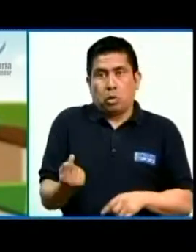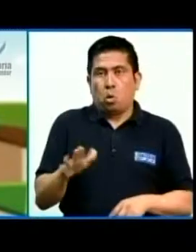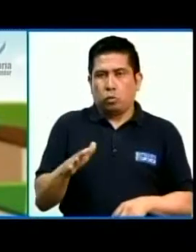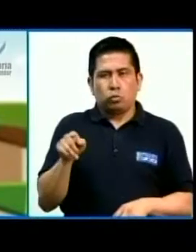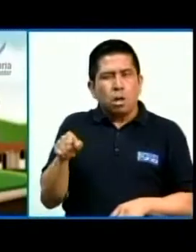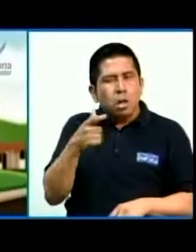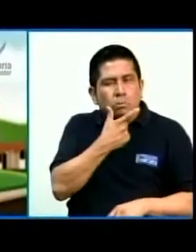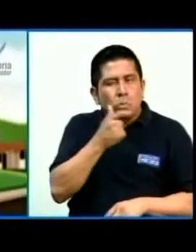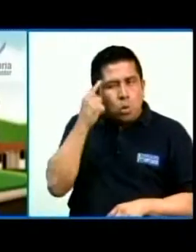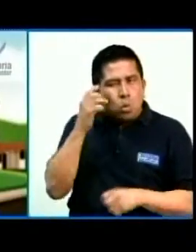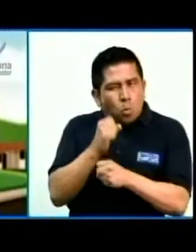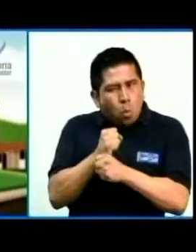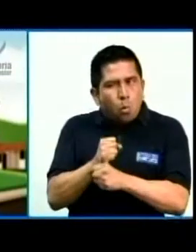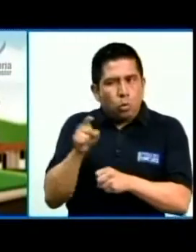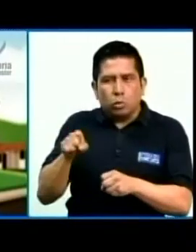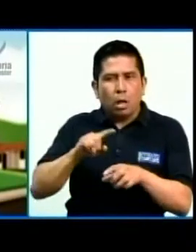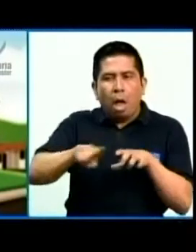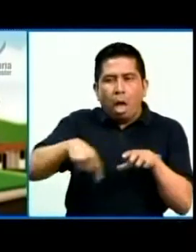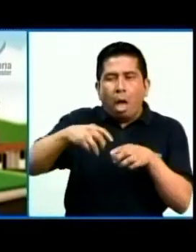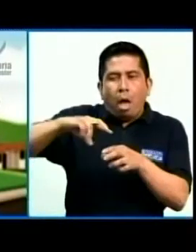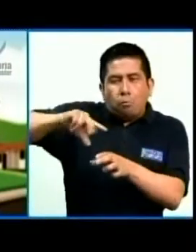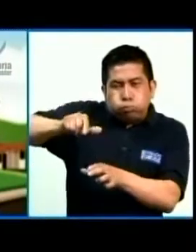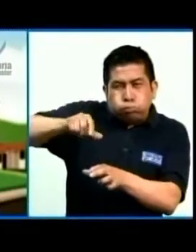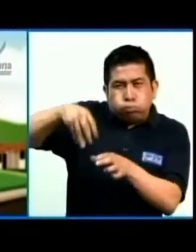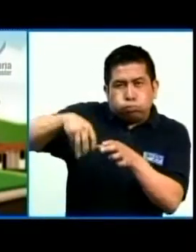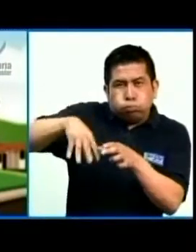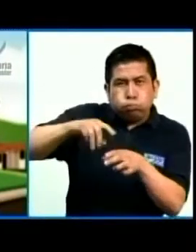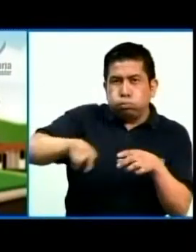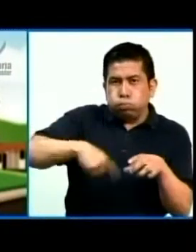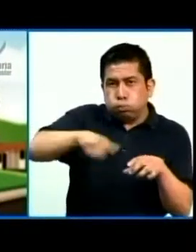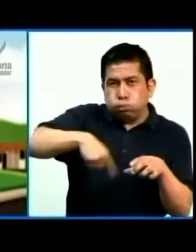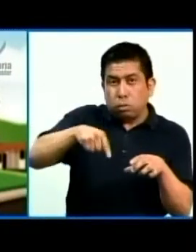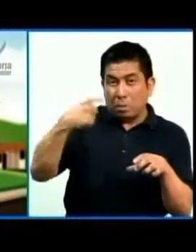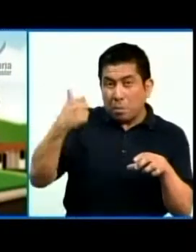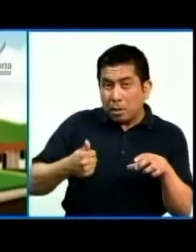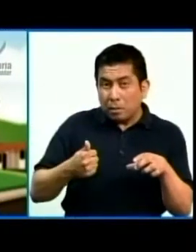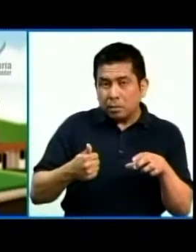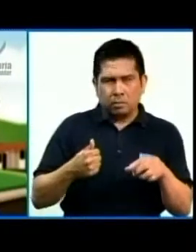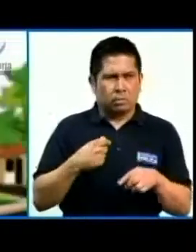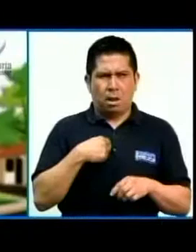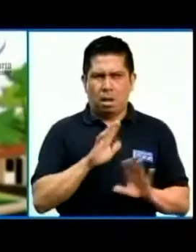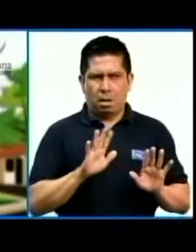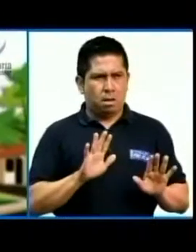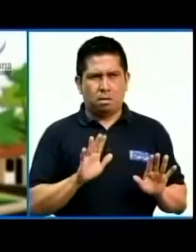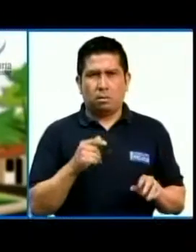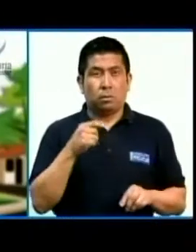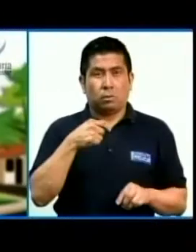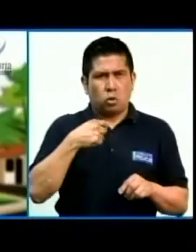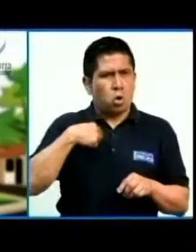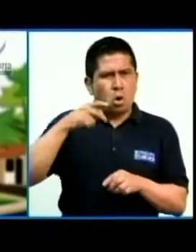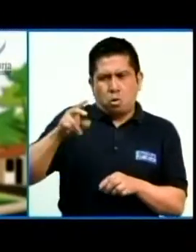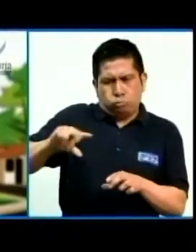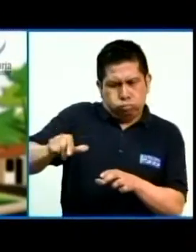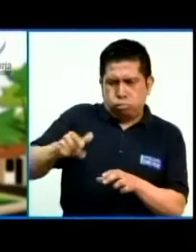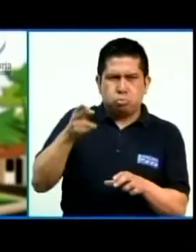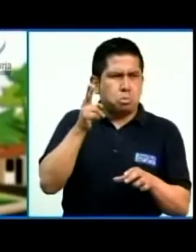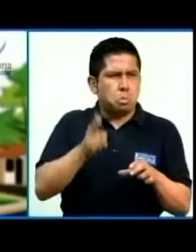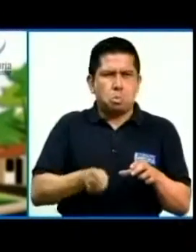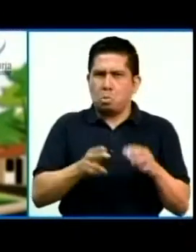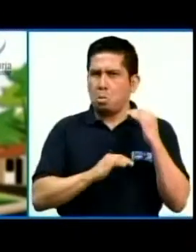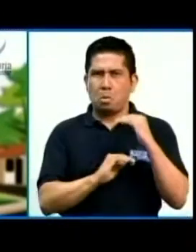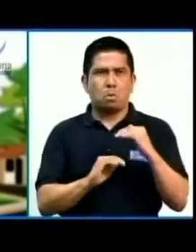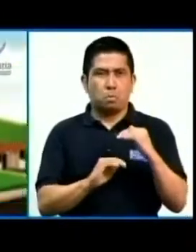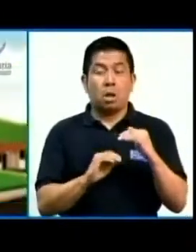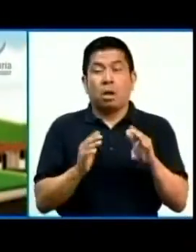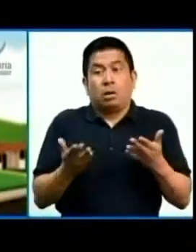del consumidor. ¿Estás seguro que no has gastado más agua de lo normal este mes? No, el consumo ha sido el mismo